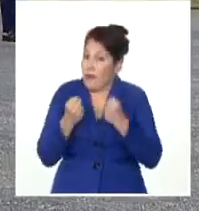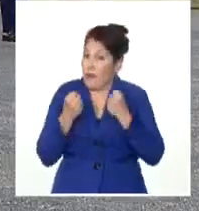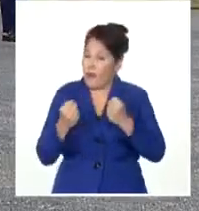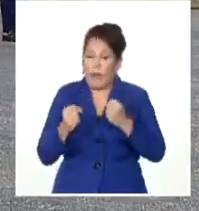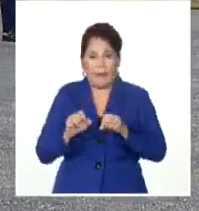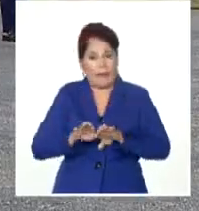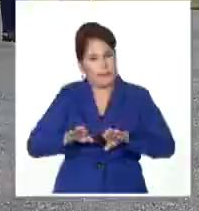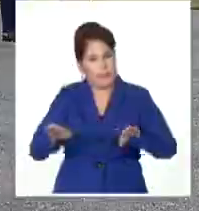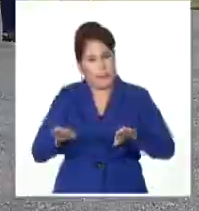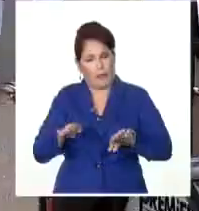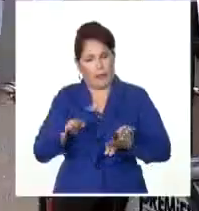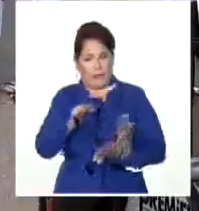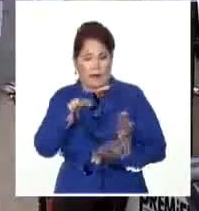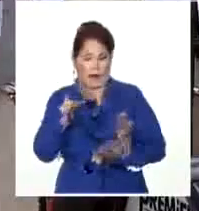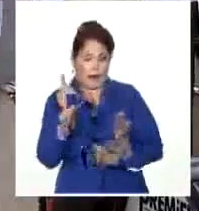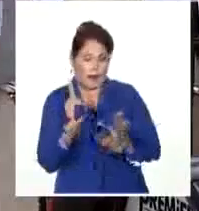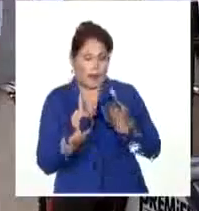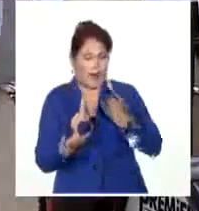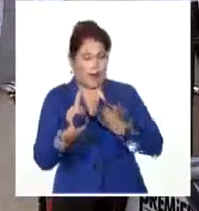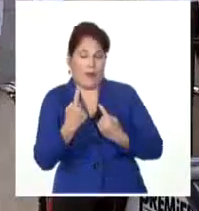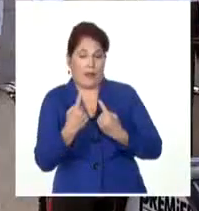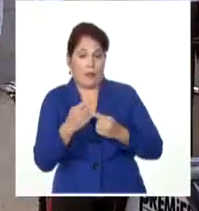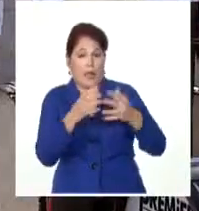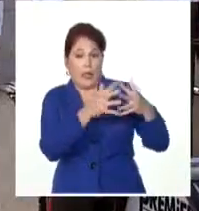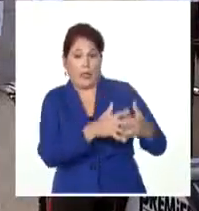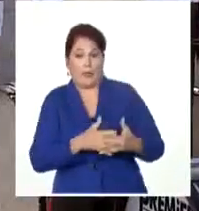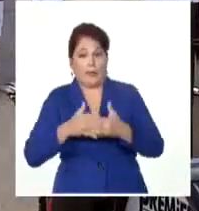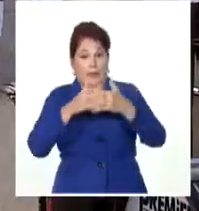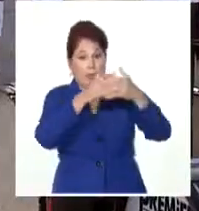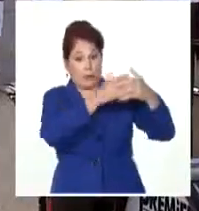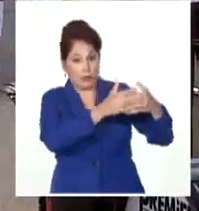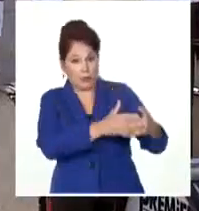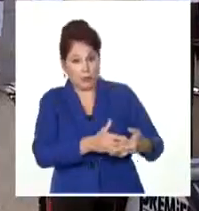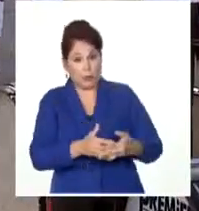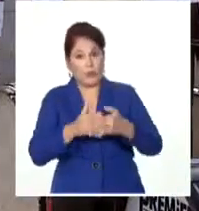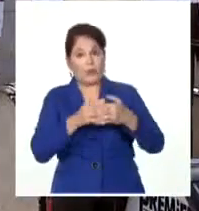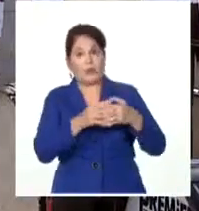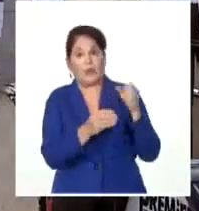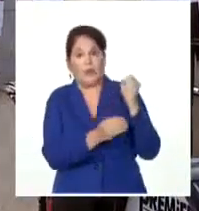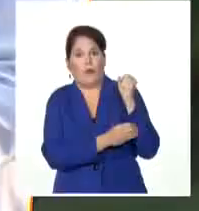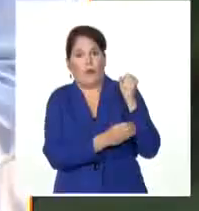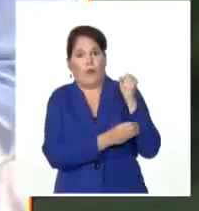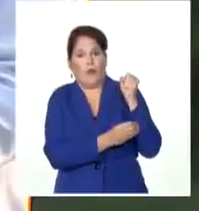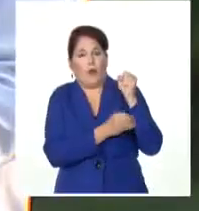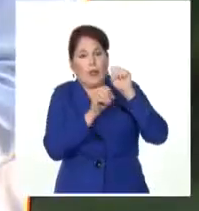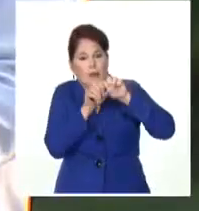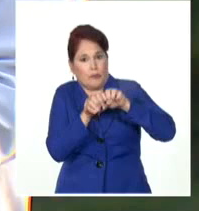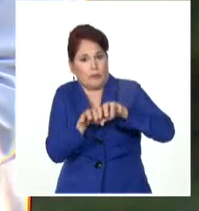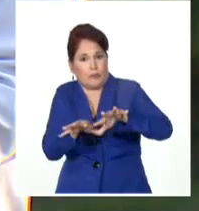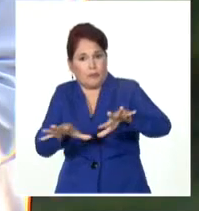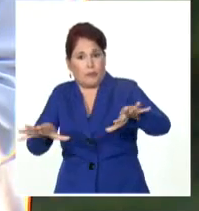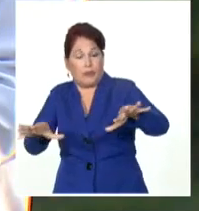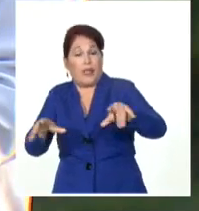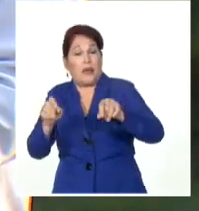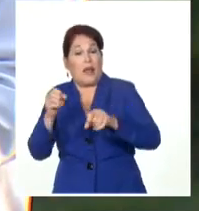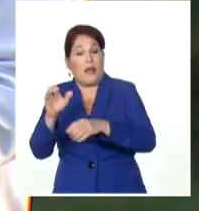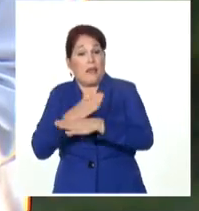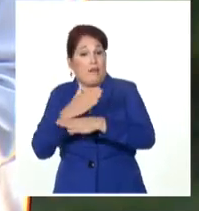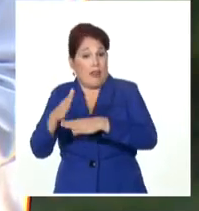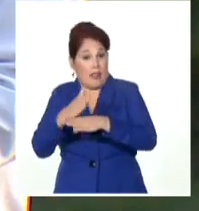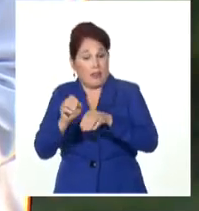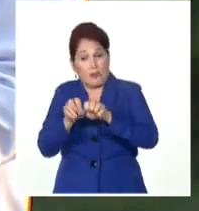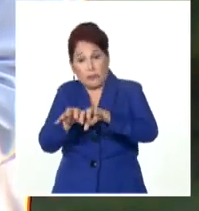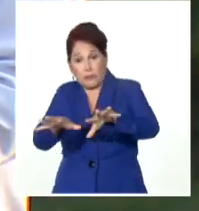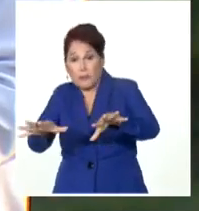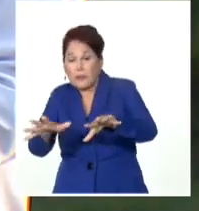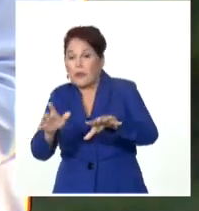quedó a mitad de camino. El imperialismo norteamericano, fortalecido y desplegado y consolidado durante la guerra, y